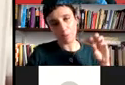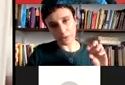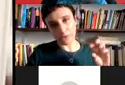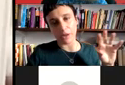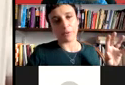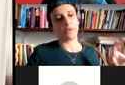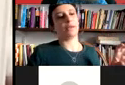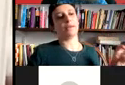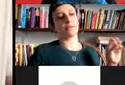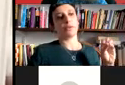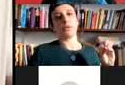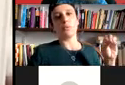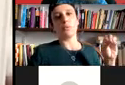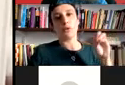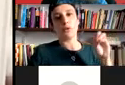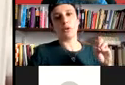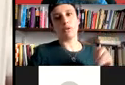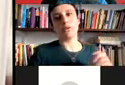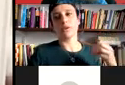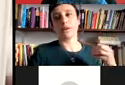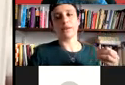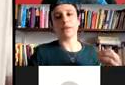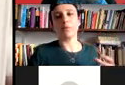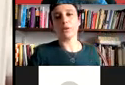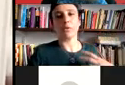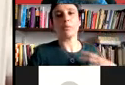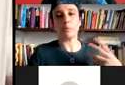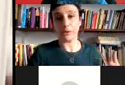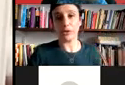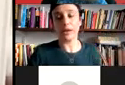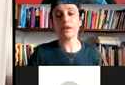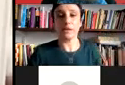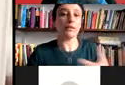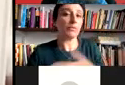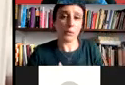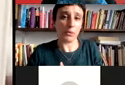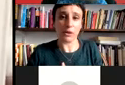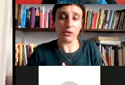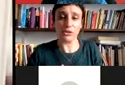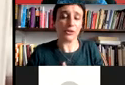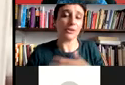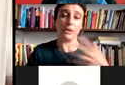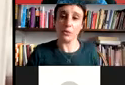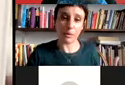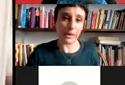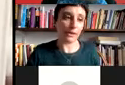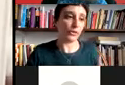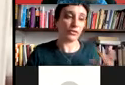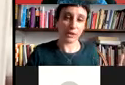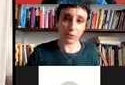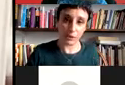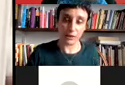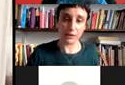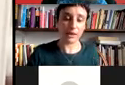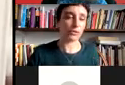anteponemos persona porque es como un poco lo que resaltamos, que son personas que tienen alguna condición. De ninguna manera eso